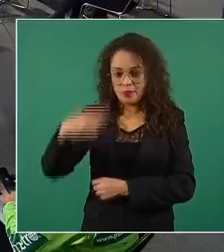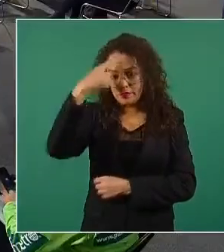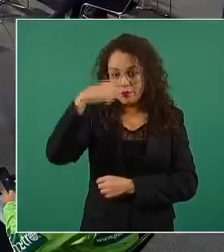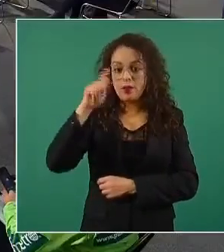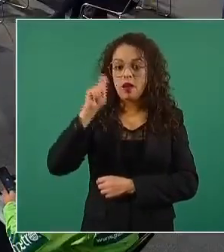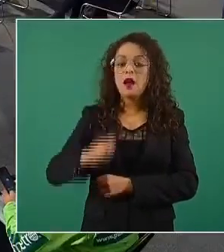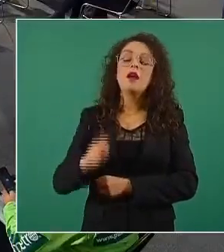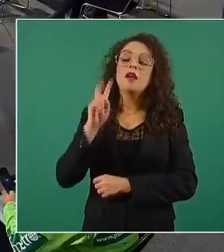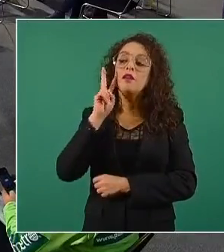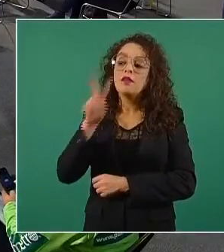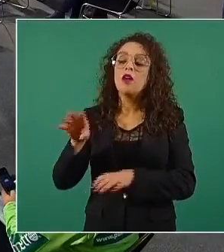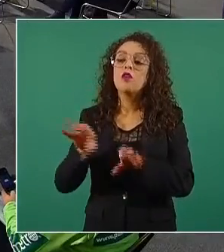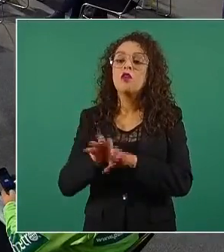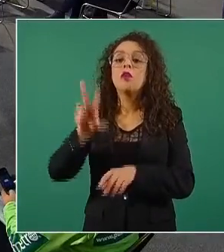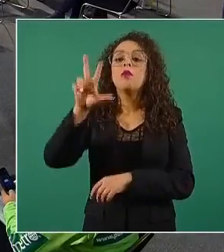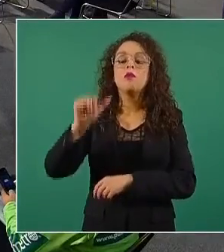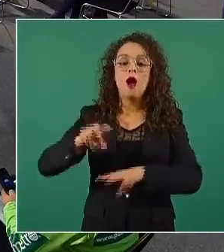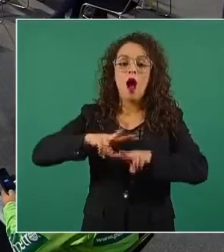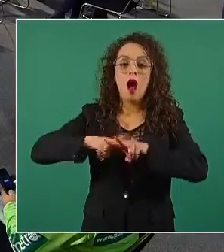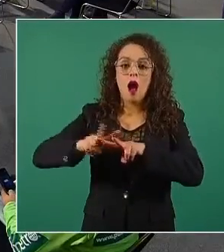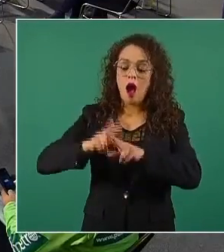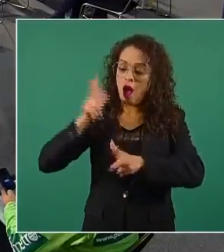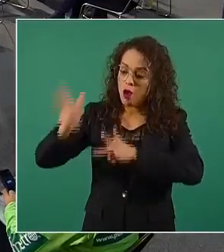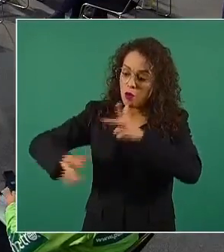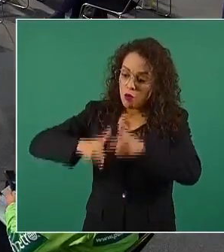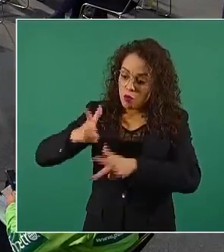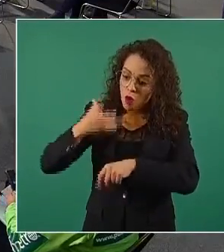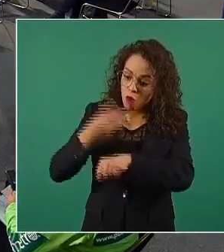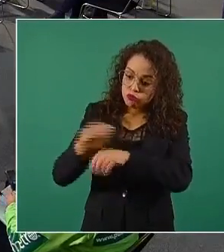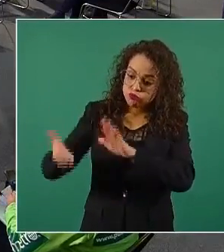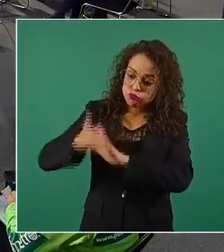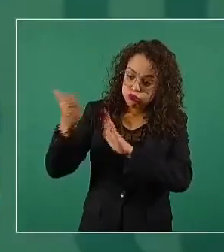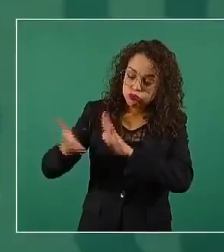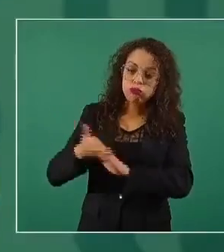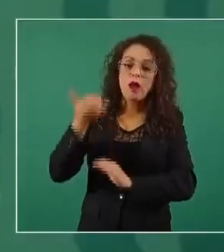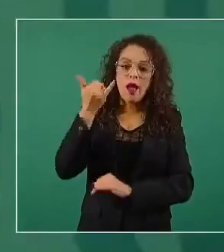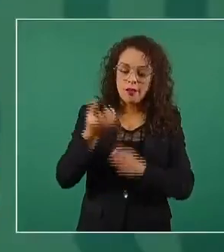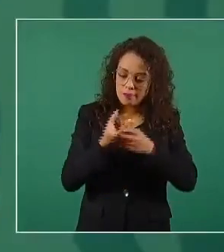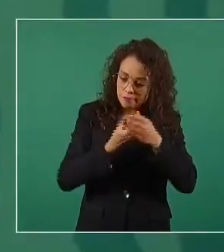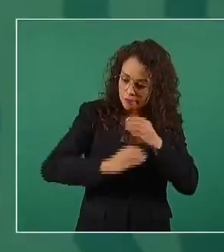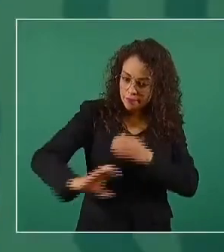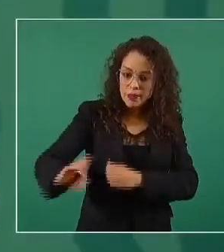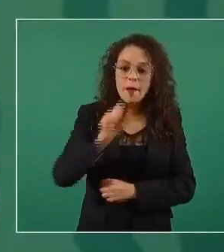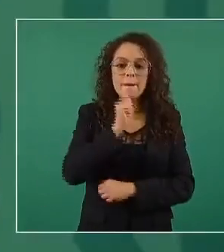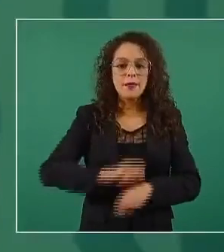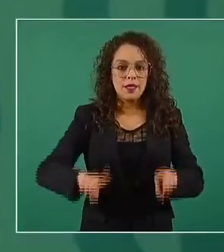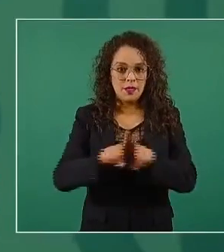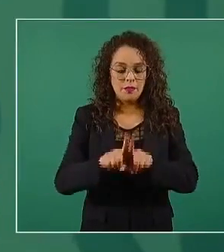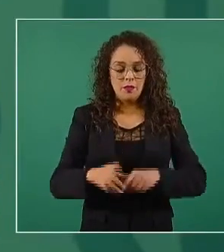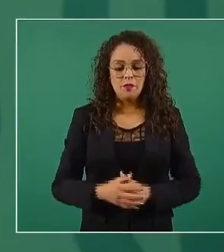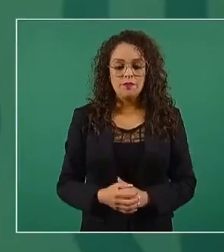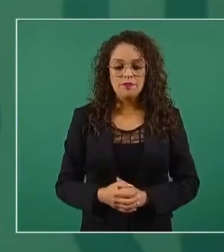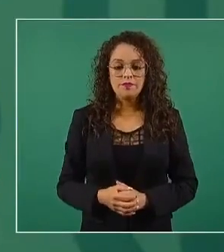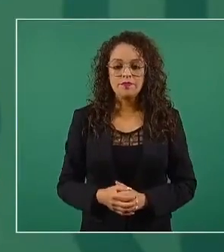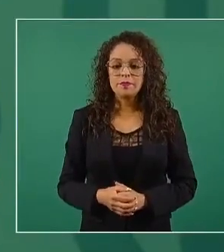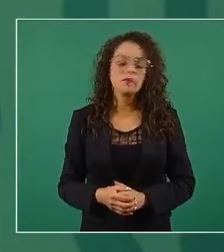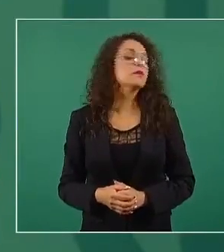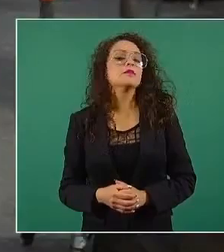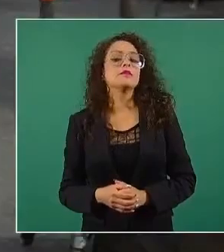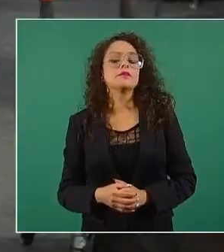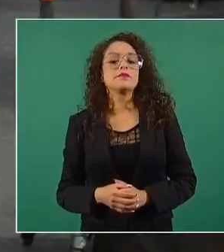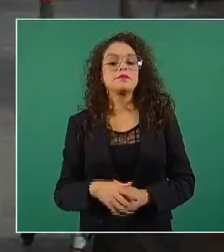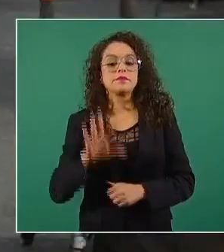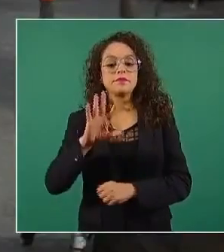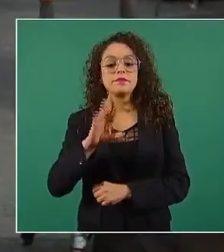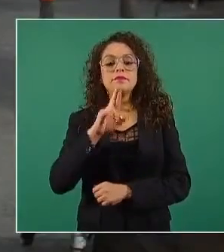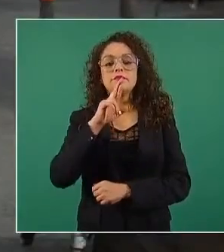ferrocarril y lo del gasoducto. Presidente, ¿buscaría usted algún esquema en la Cámara